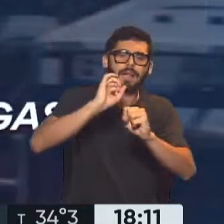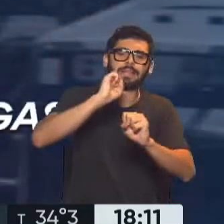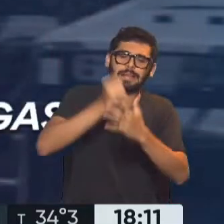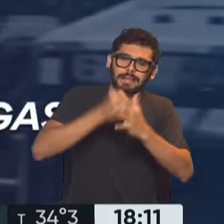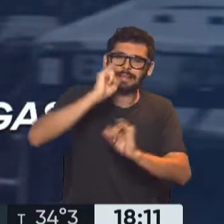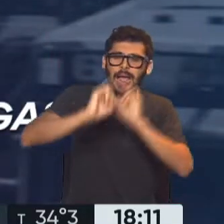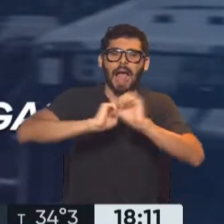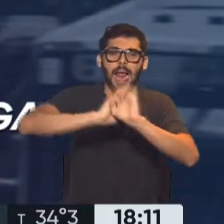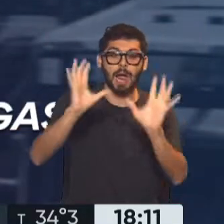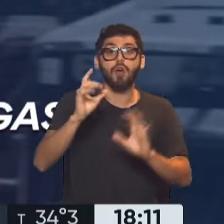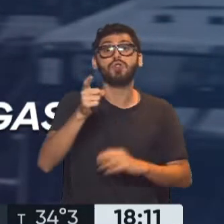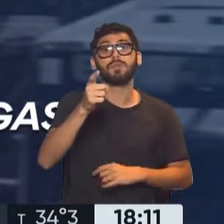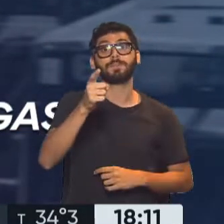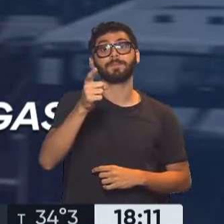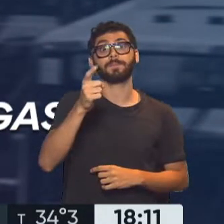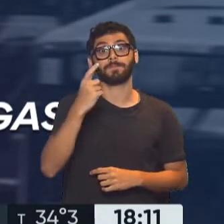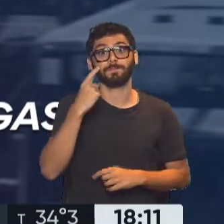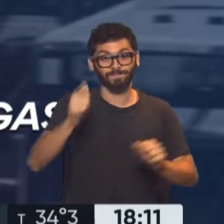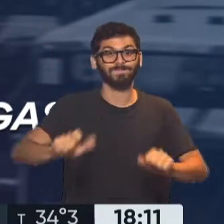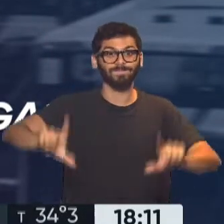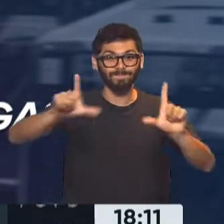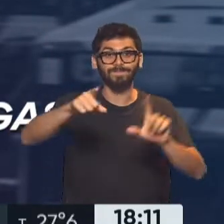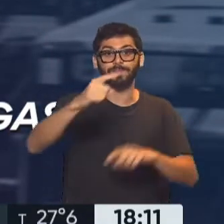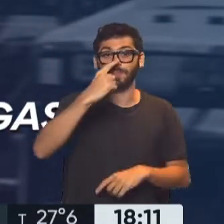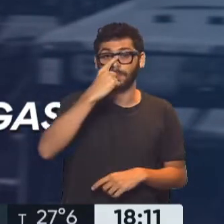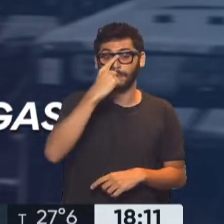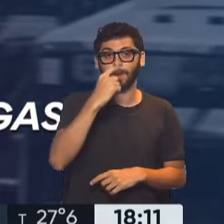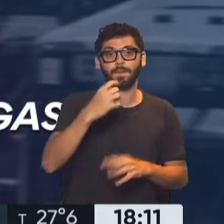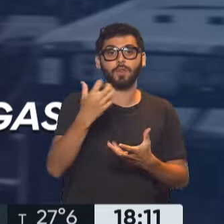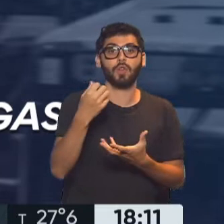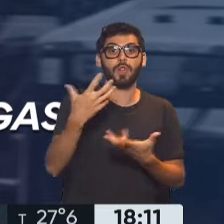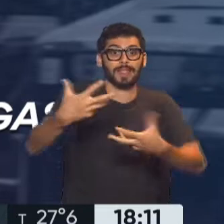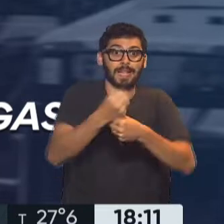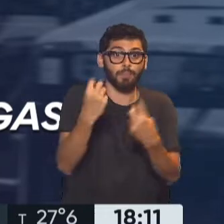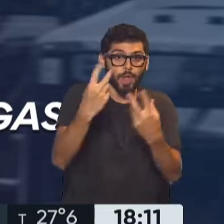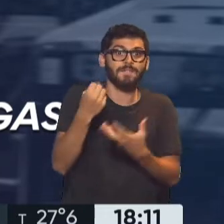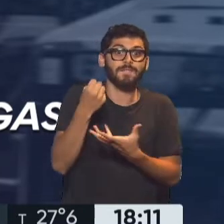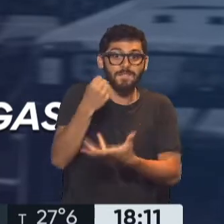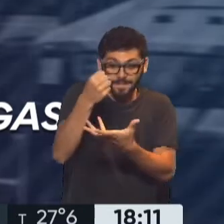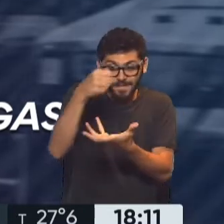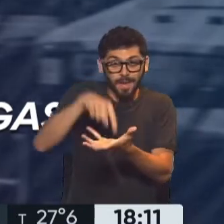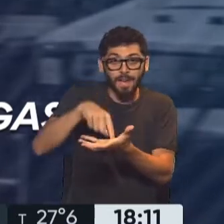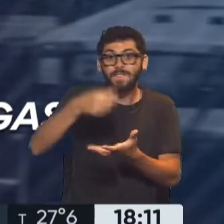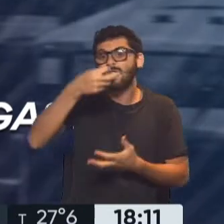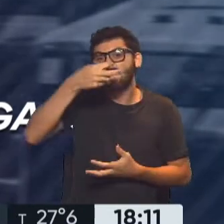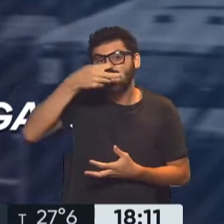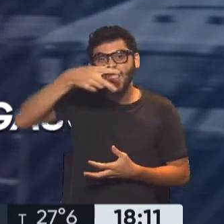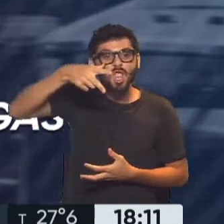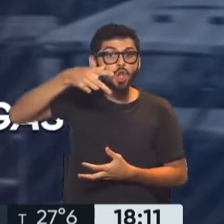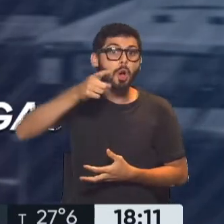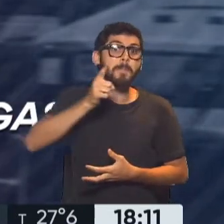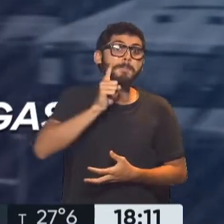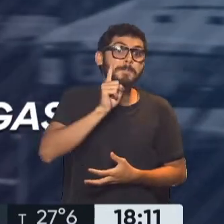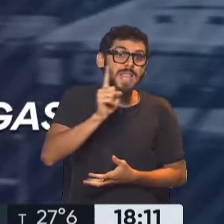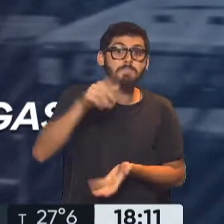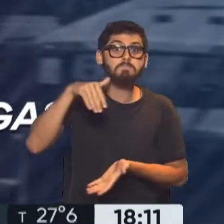explicar. Podemos empezar ahí a verlos. Mira, ahí tenemos. Dice, subsidios al transporte, 28.000 millones es lo que gasta el Estado Nacional